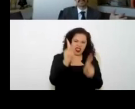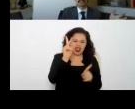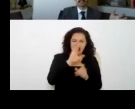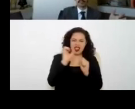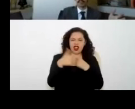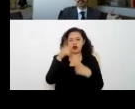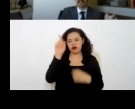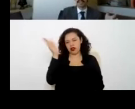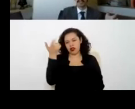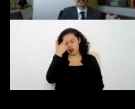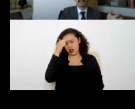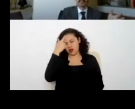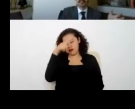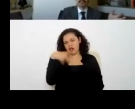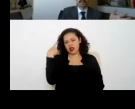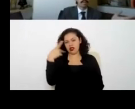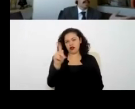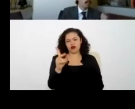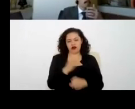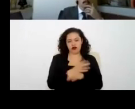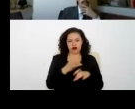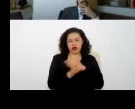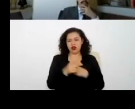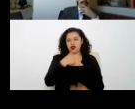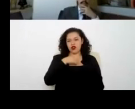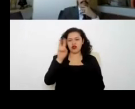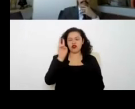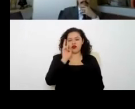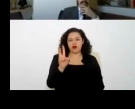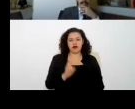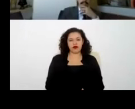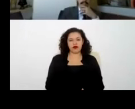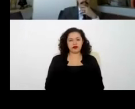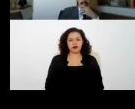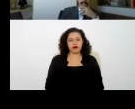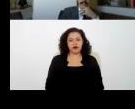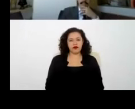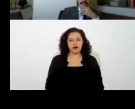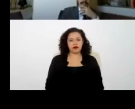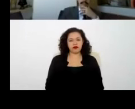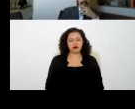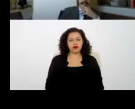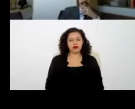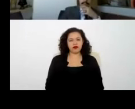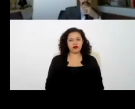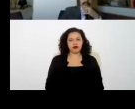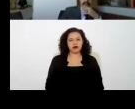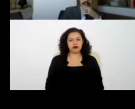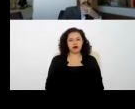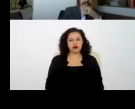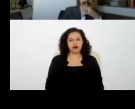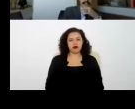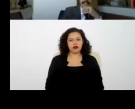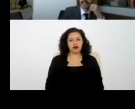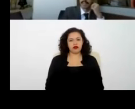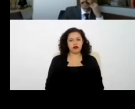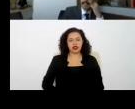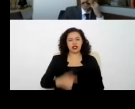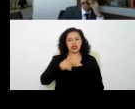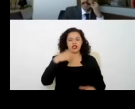recordatorio de las obligaciones porque por lo que veo, es más, ya hasta se me adelantaron a mis primeras